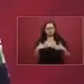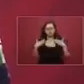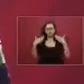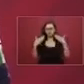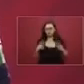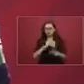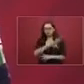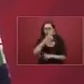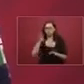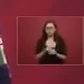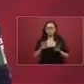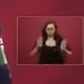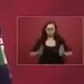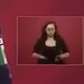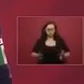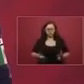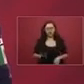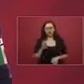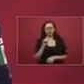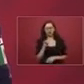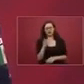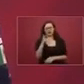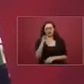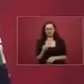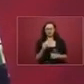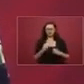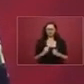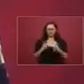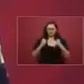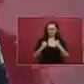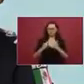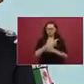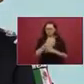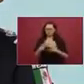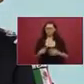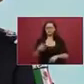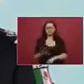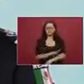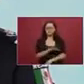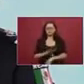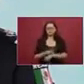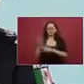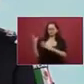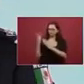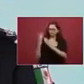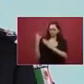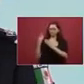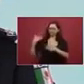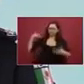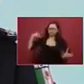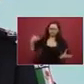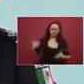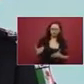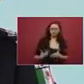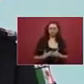confianza los valores, la ética, los principios, la fortaleza y el entusiasmo que me han sido forjados